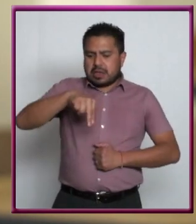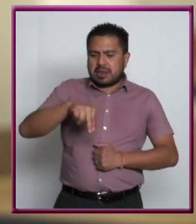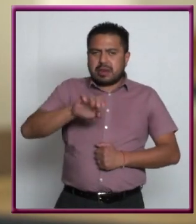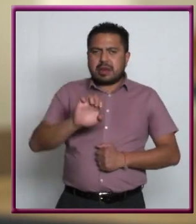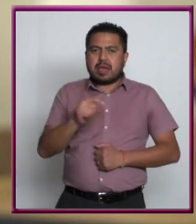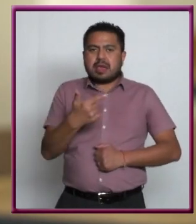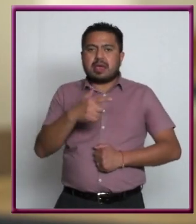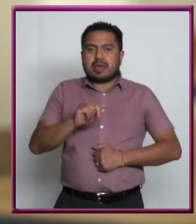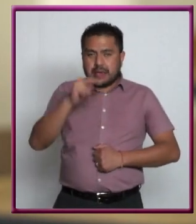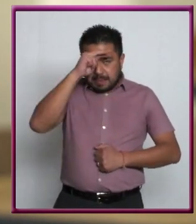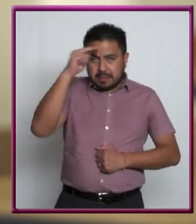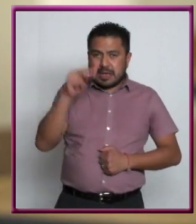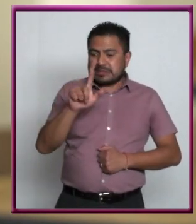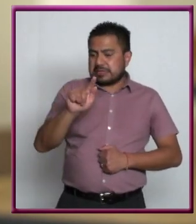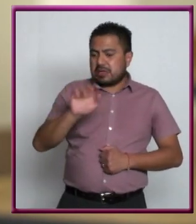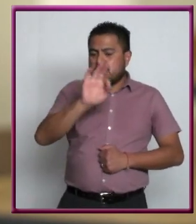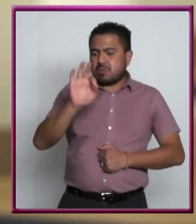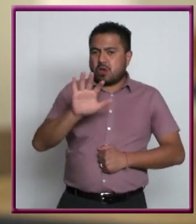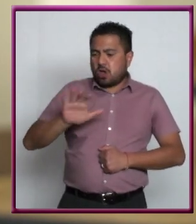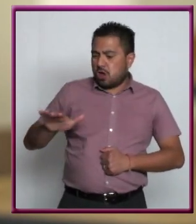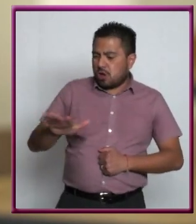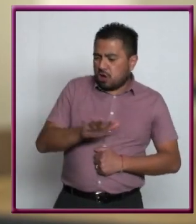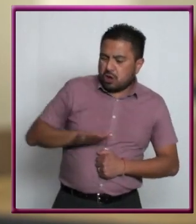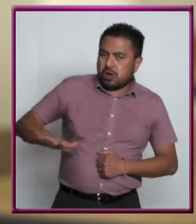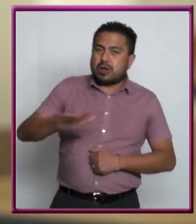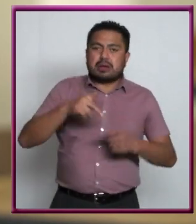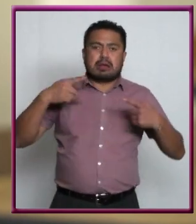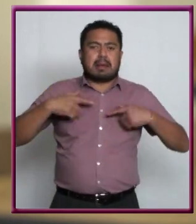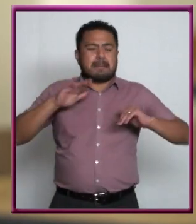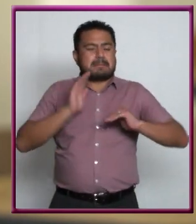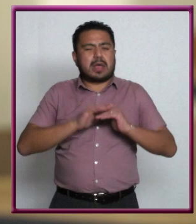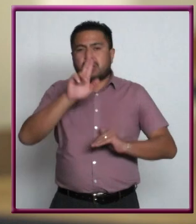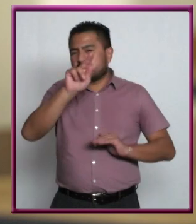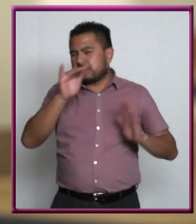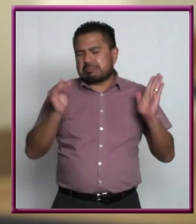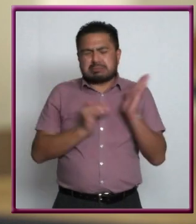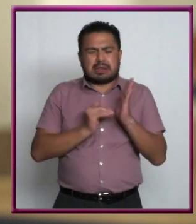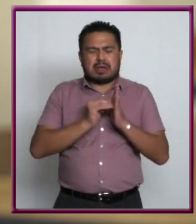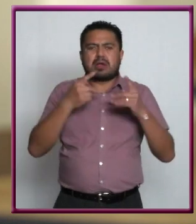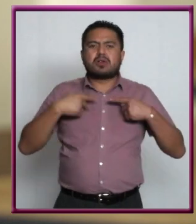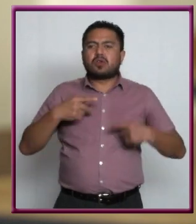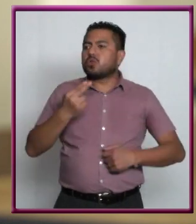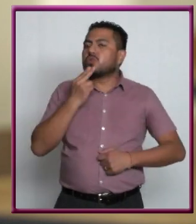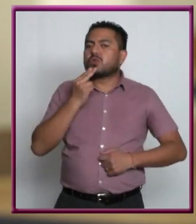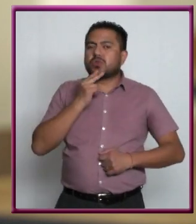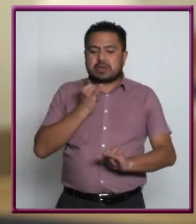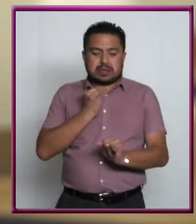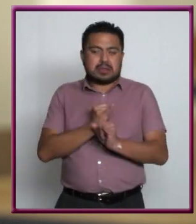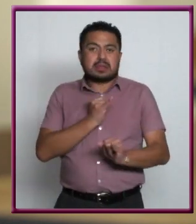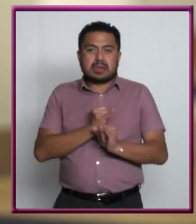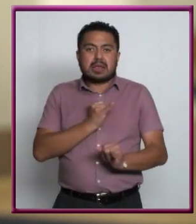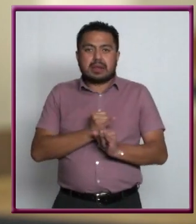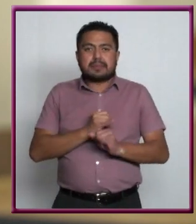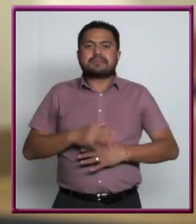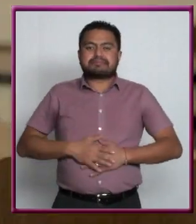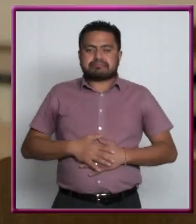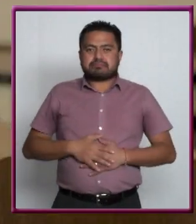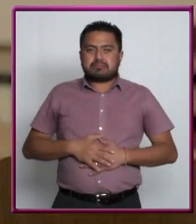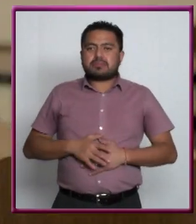con el INEGI, en México el 70% de la población, poco más de 80 millones de personas, utilizan